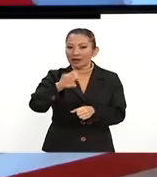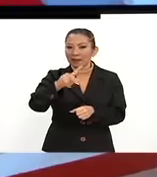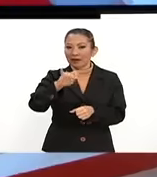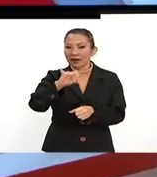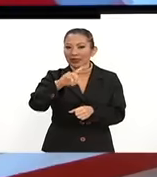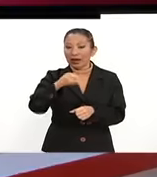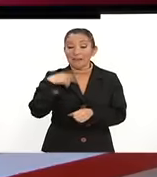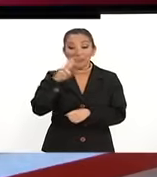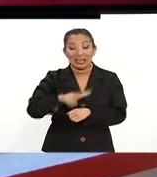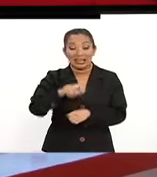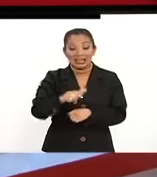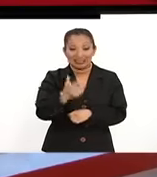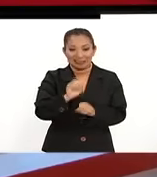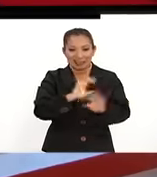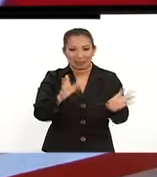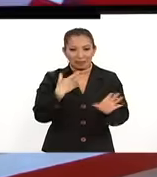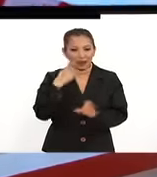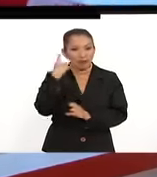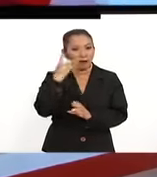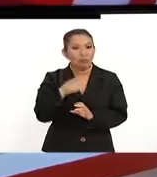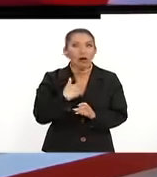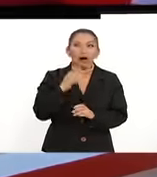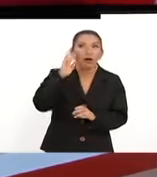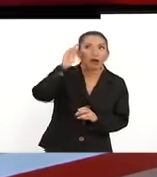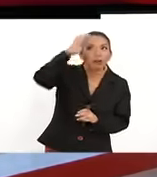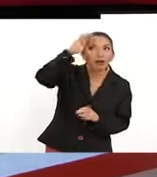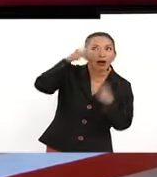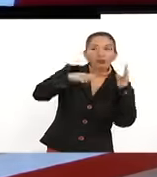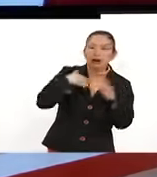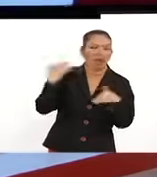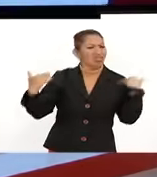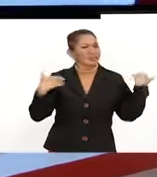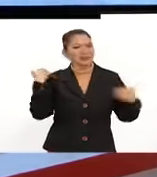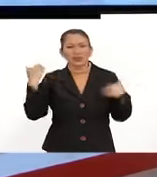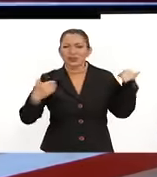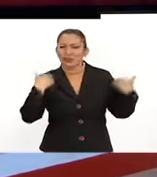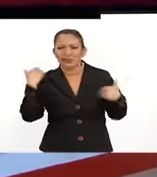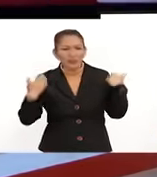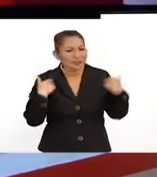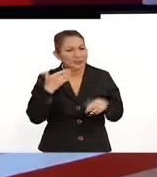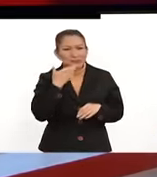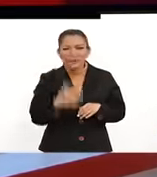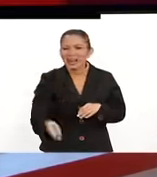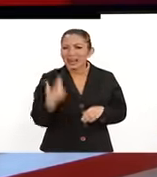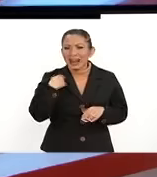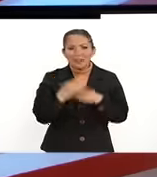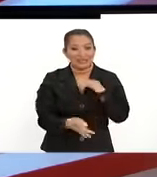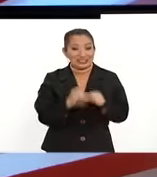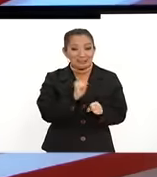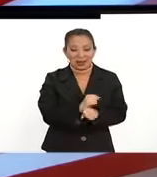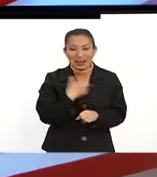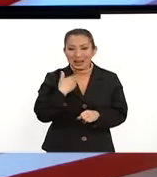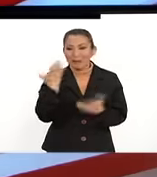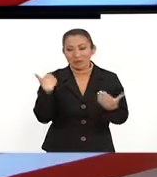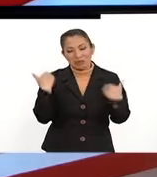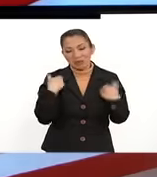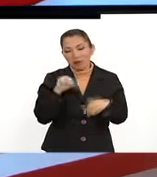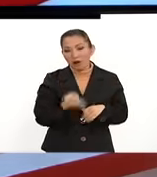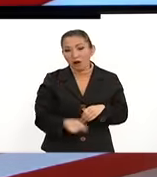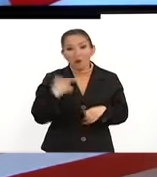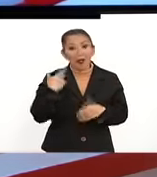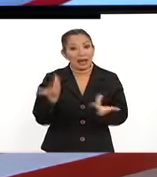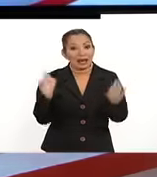Pati, viernes 13, así es, no le hagan caso a sus presagios, disfruten este inicio ya prácticamente del fin de semana, pásenla bien,